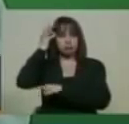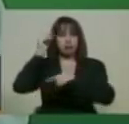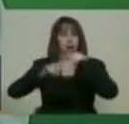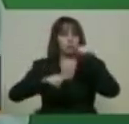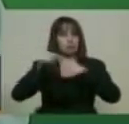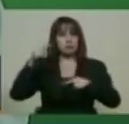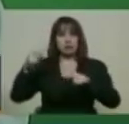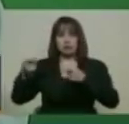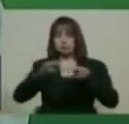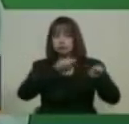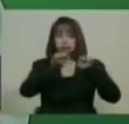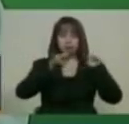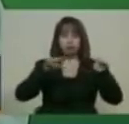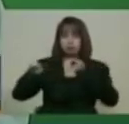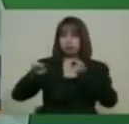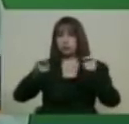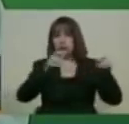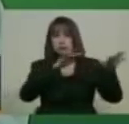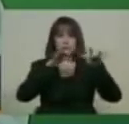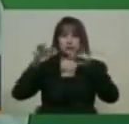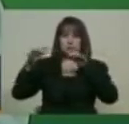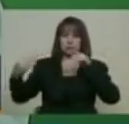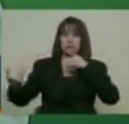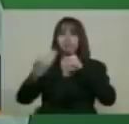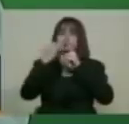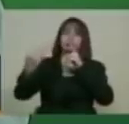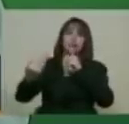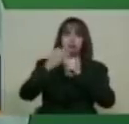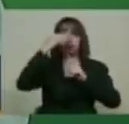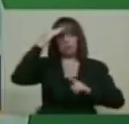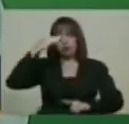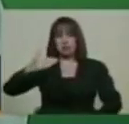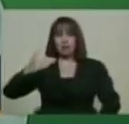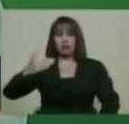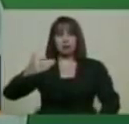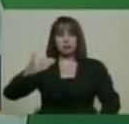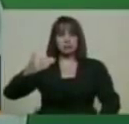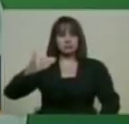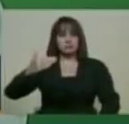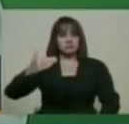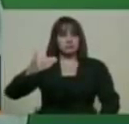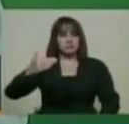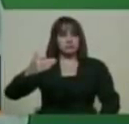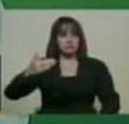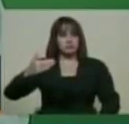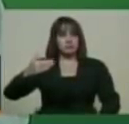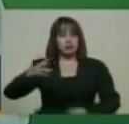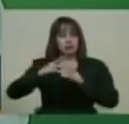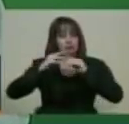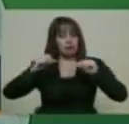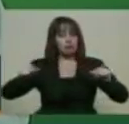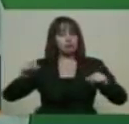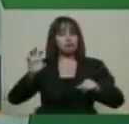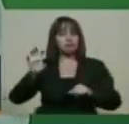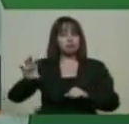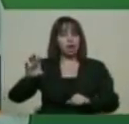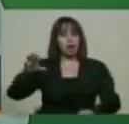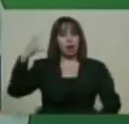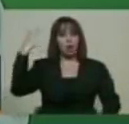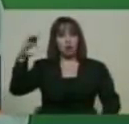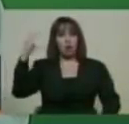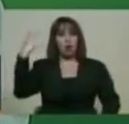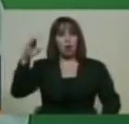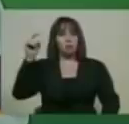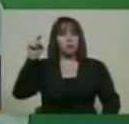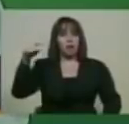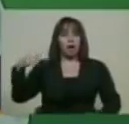y provocaciones de carácter militar desde territorio colombiano y dentro de